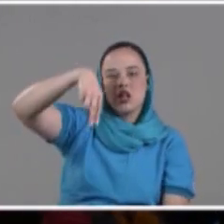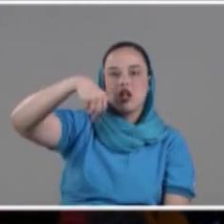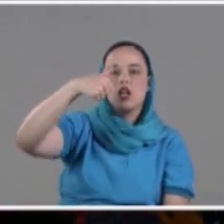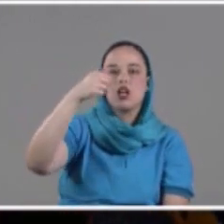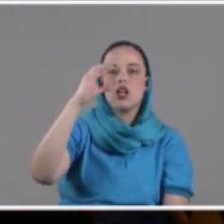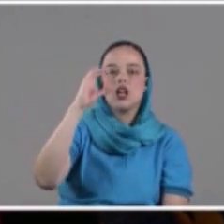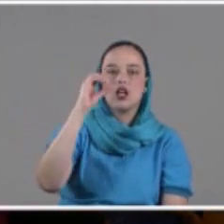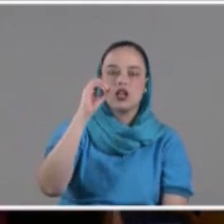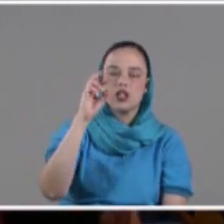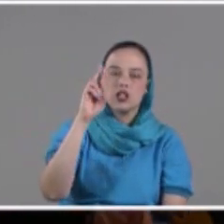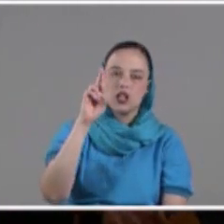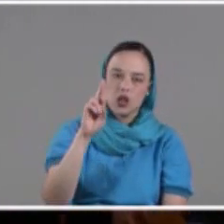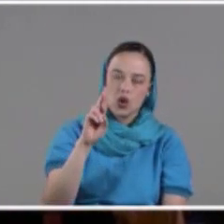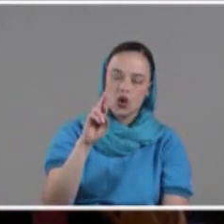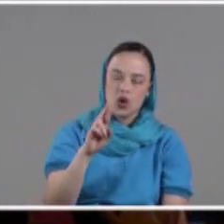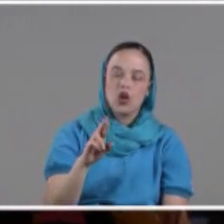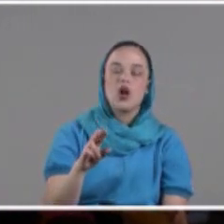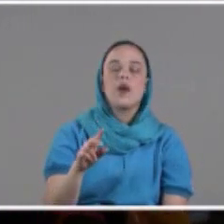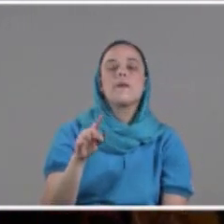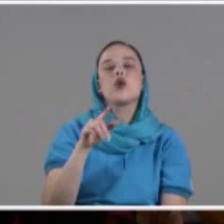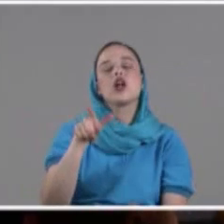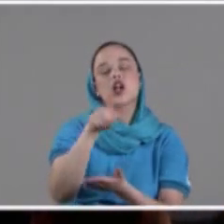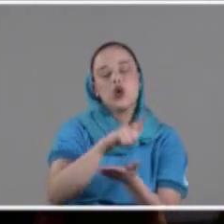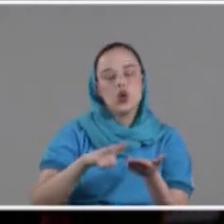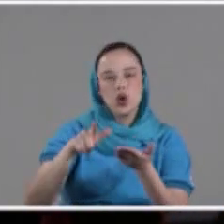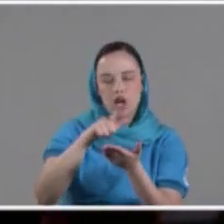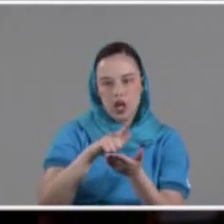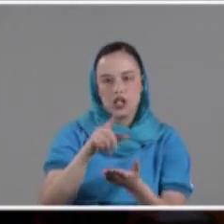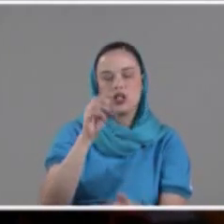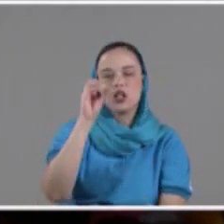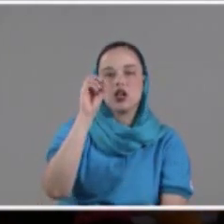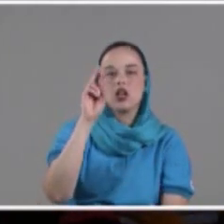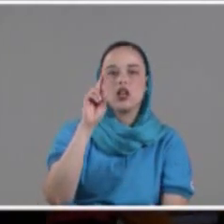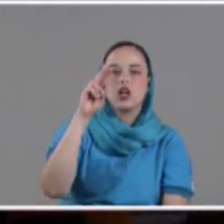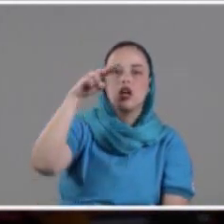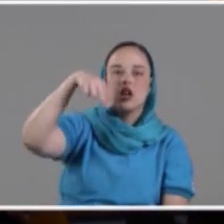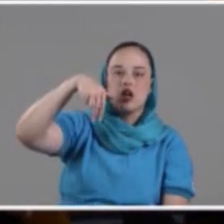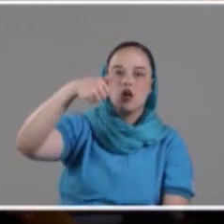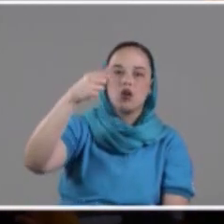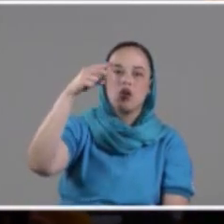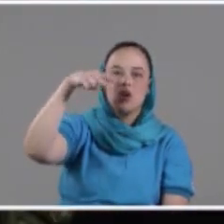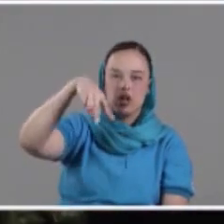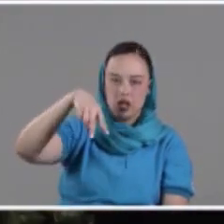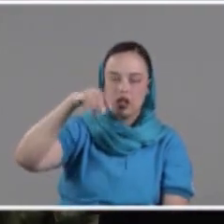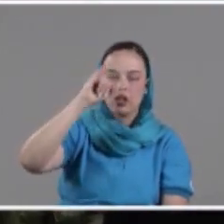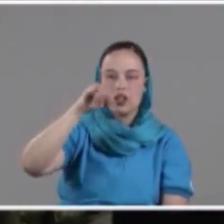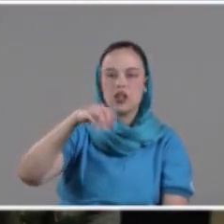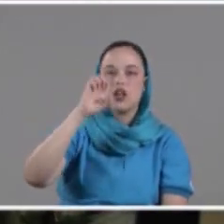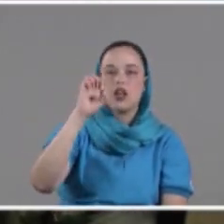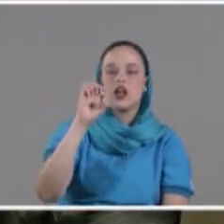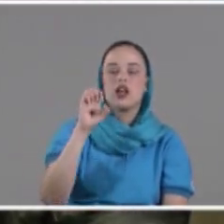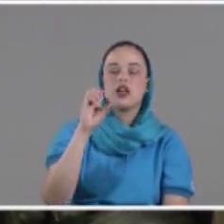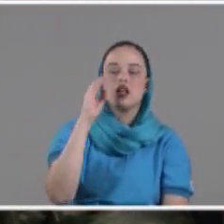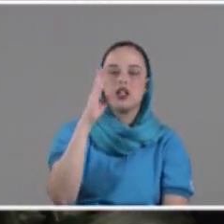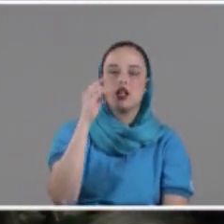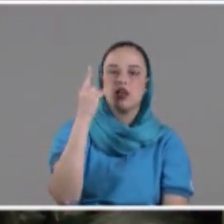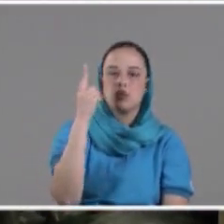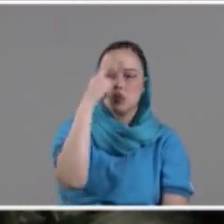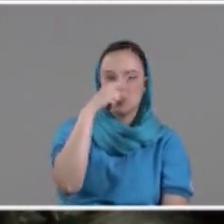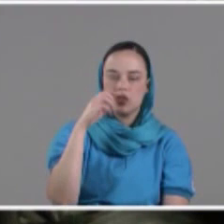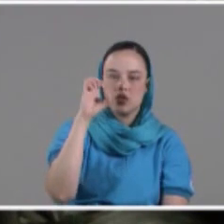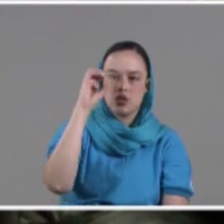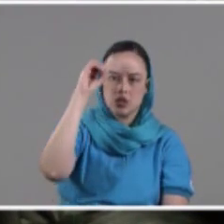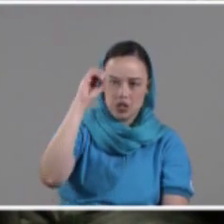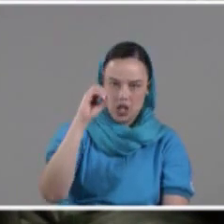por la era de ornanje buceo señor Ayúdanos hoy nos rendimos delante de ti